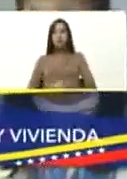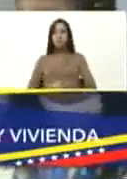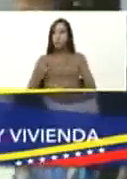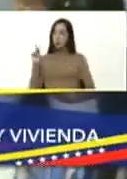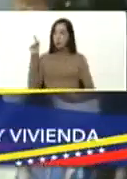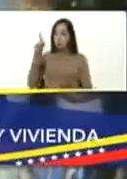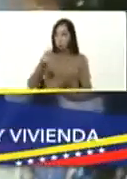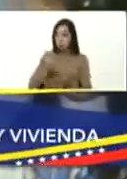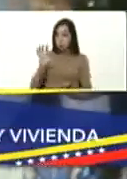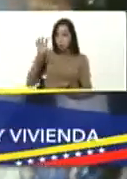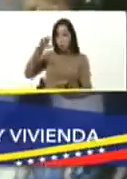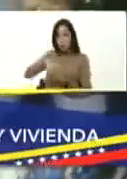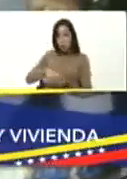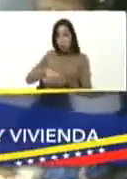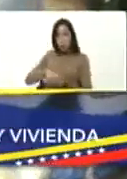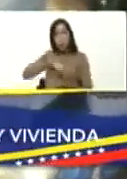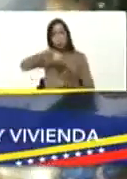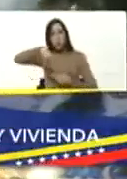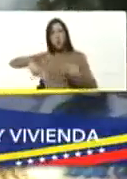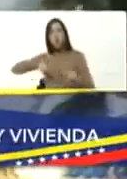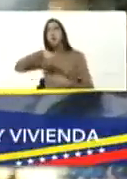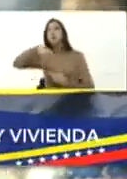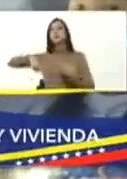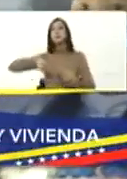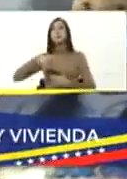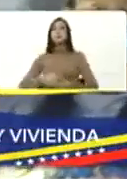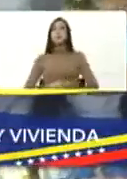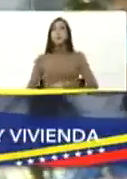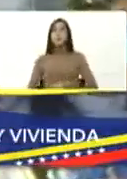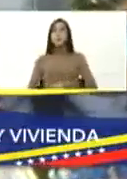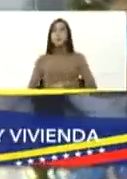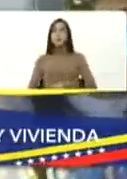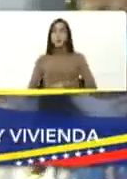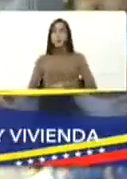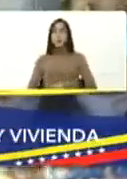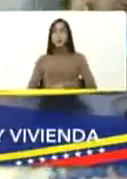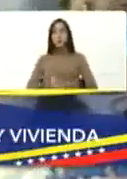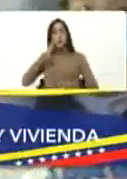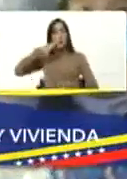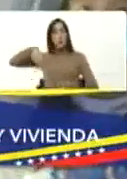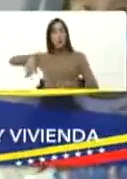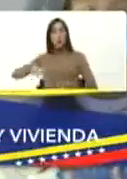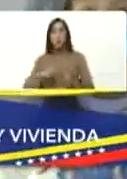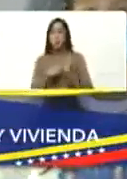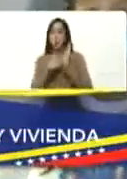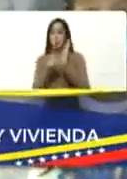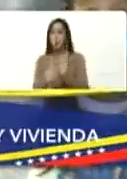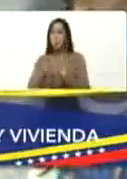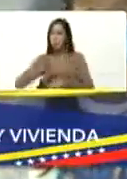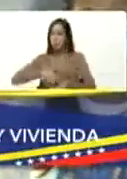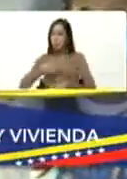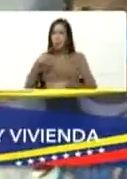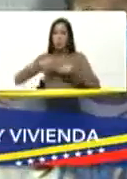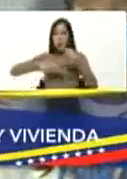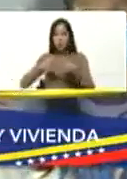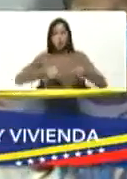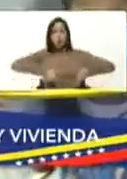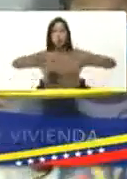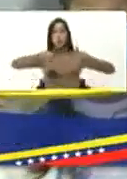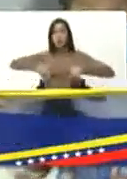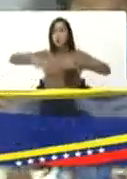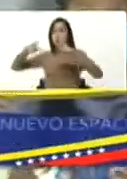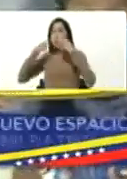hermoso estado revolucionario, donde el pueblo ha demostrado que puede construir edificios como estos que